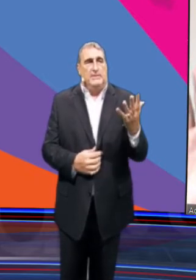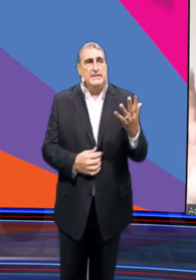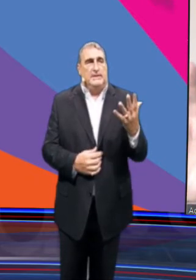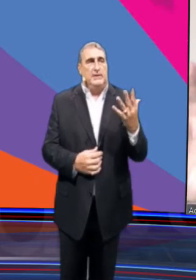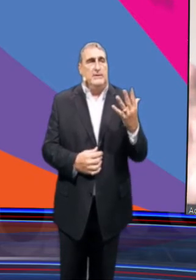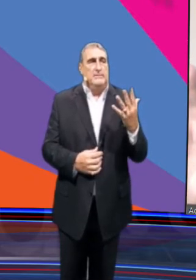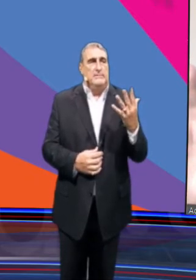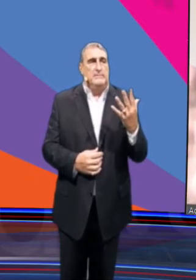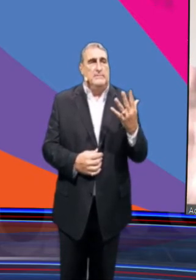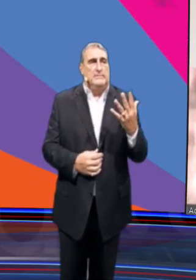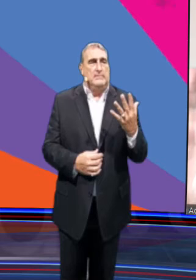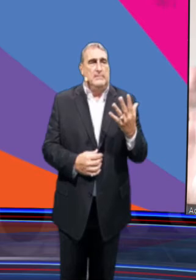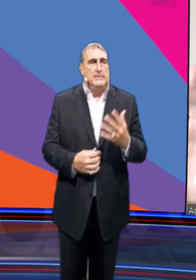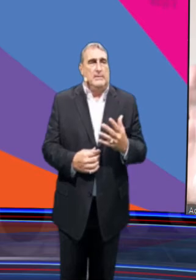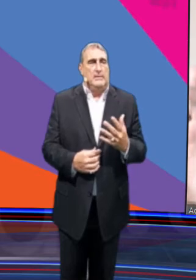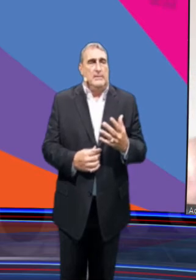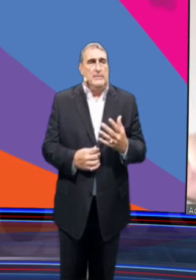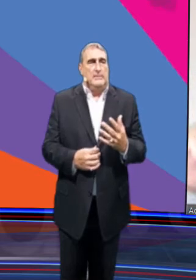van a senadores.